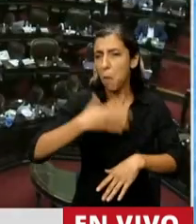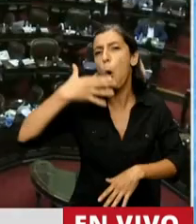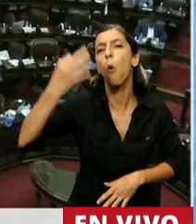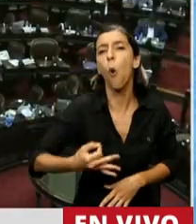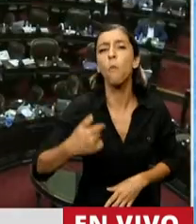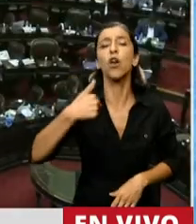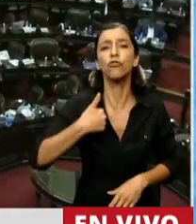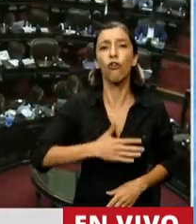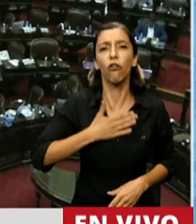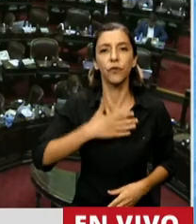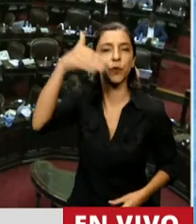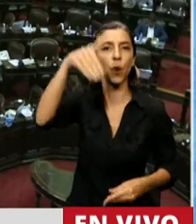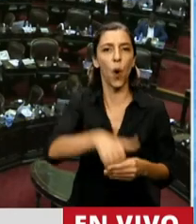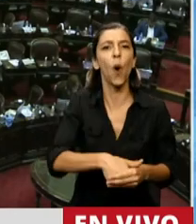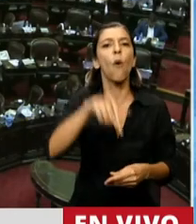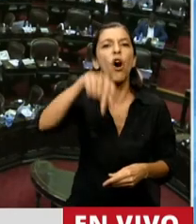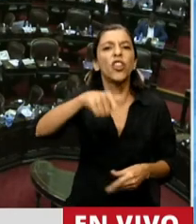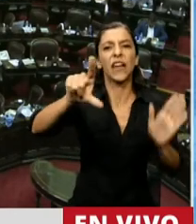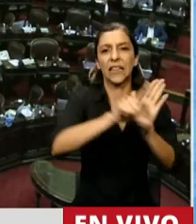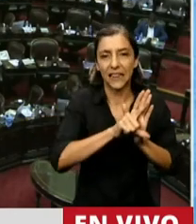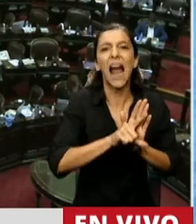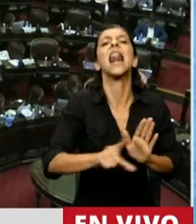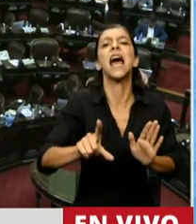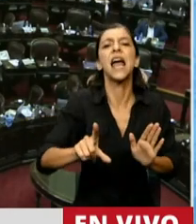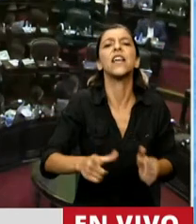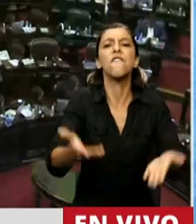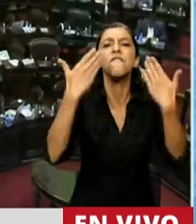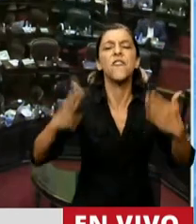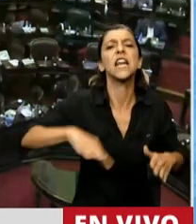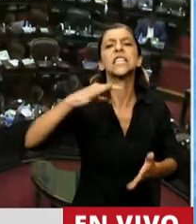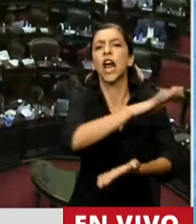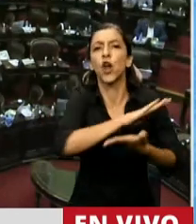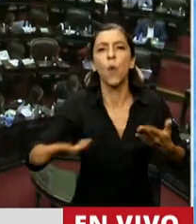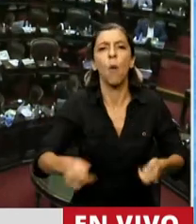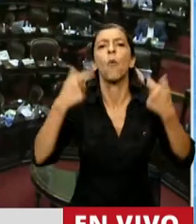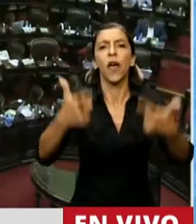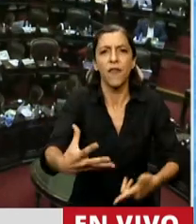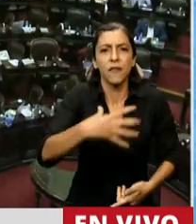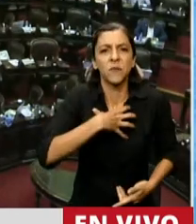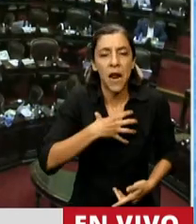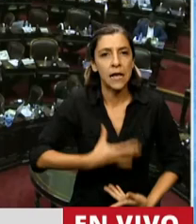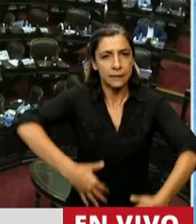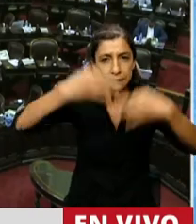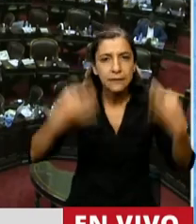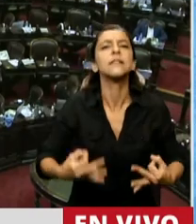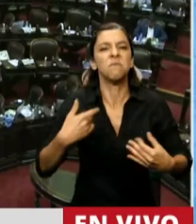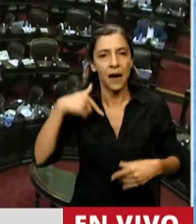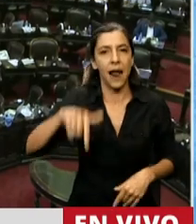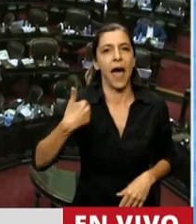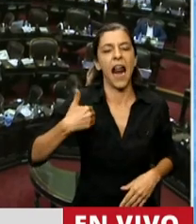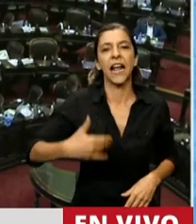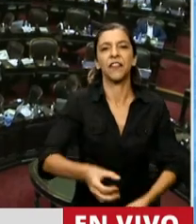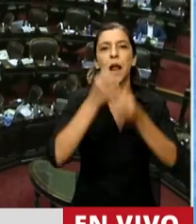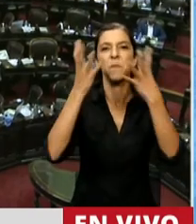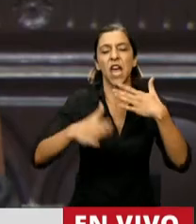votar esta ley feliz año nuevo para todos los argentinos con esperanza con dignidad para que la patria se ponga de pie es